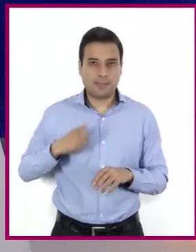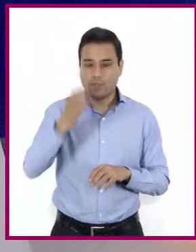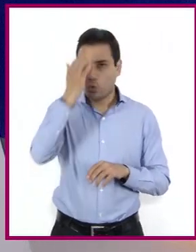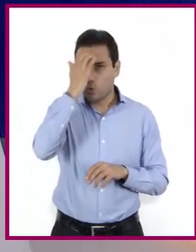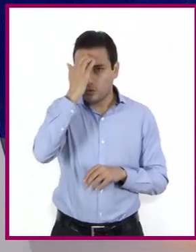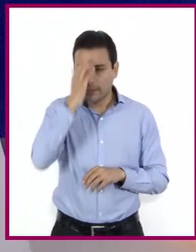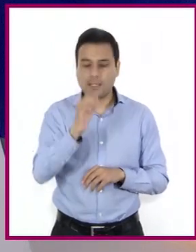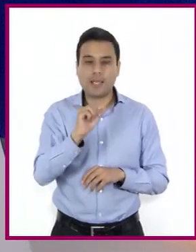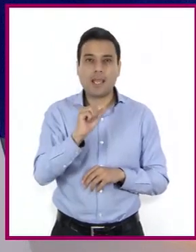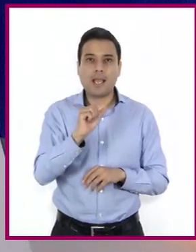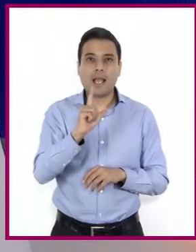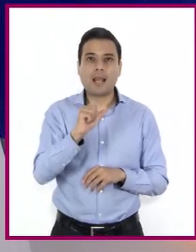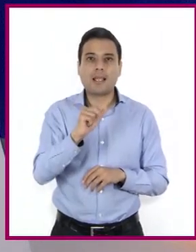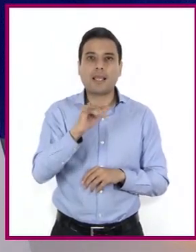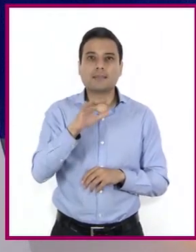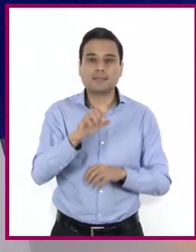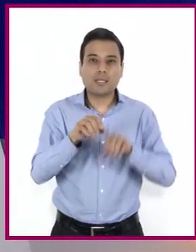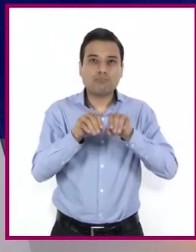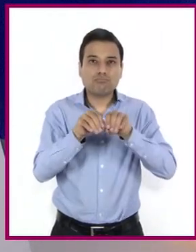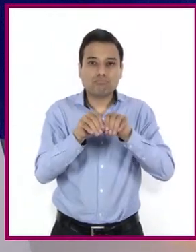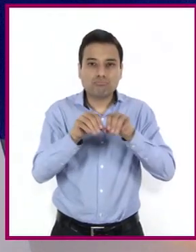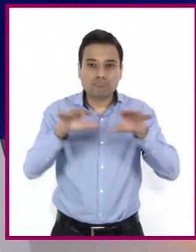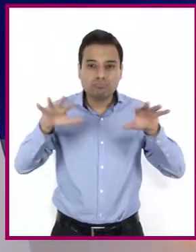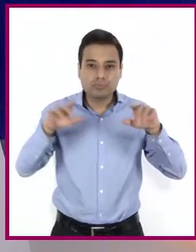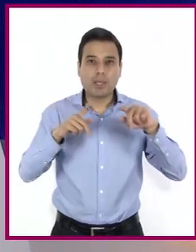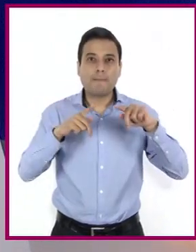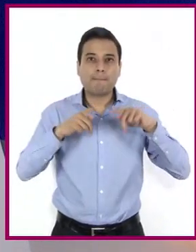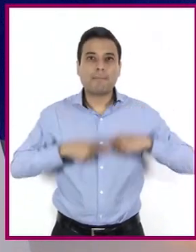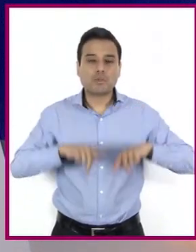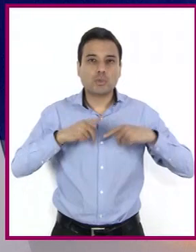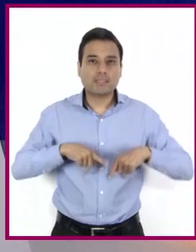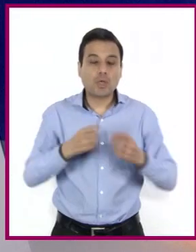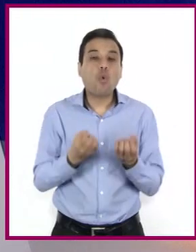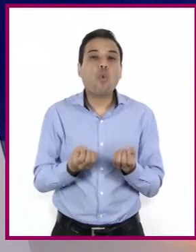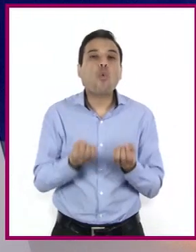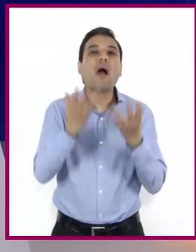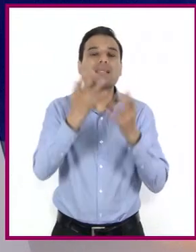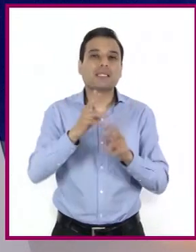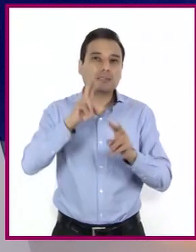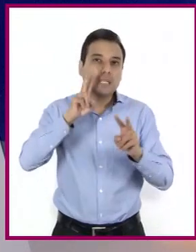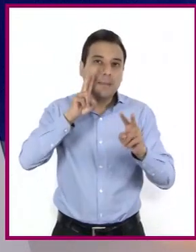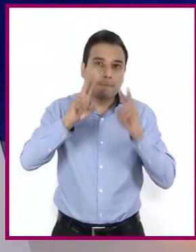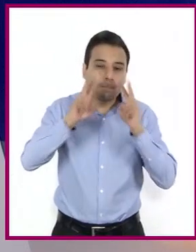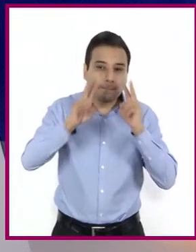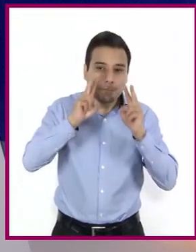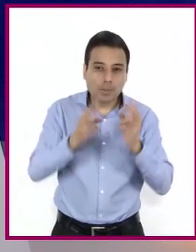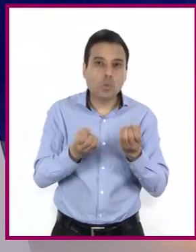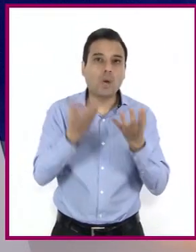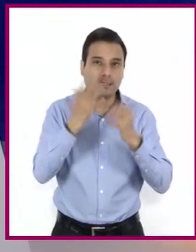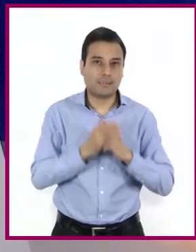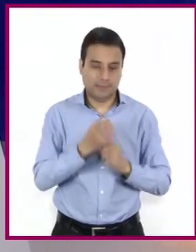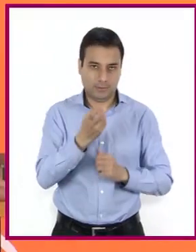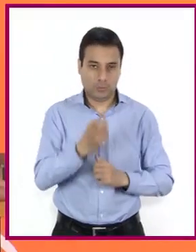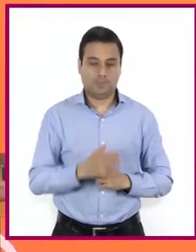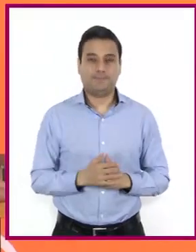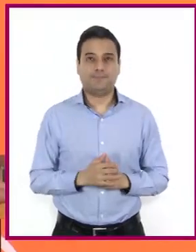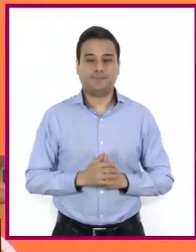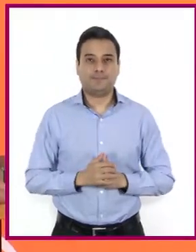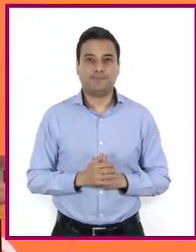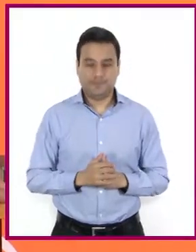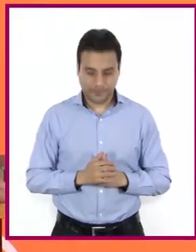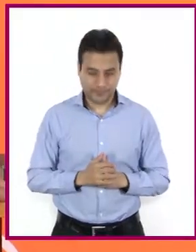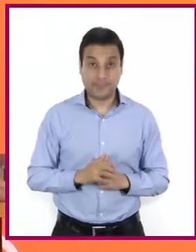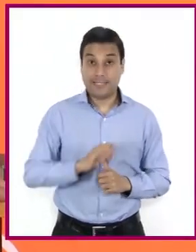el cual se medirá de acuerdo con el número de personas que podrán ver la campaña y el medio de difusión que se usará.